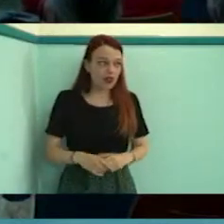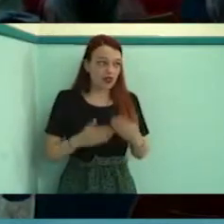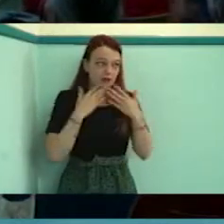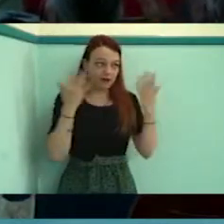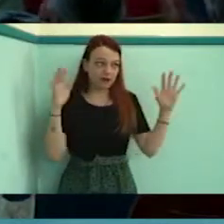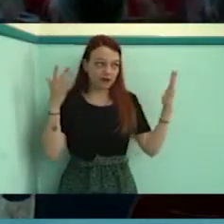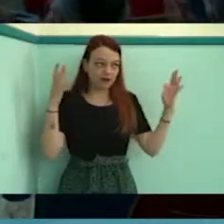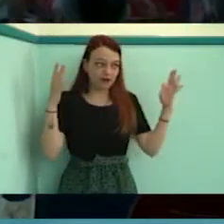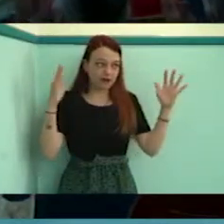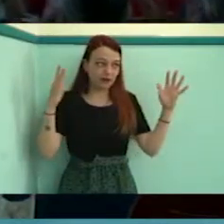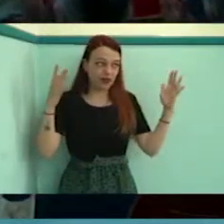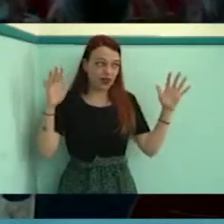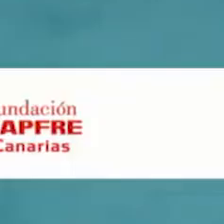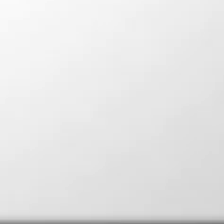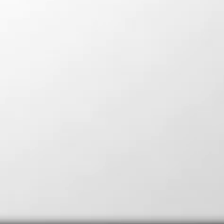Muchas gracias